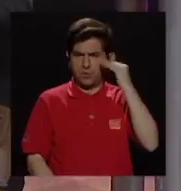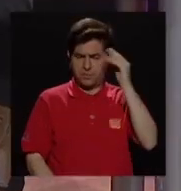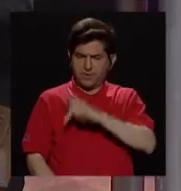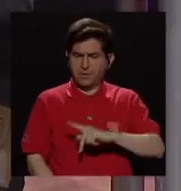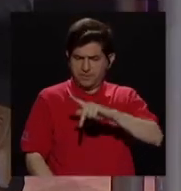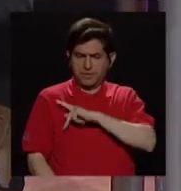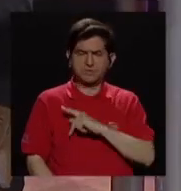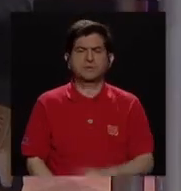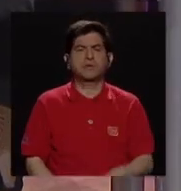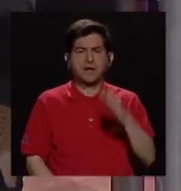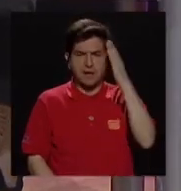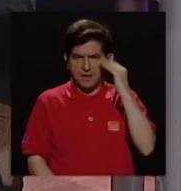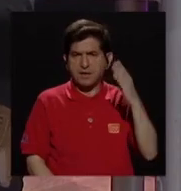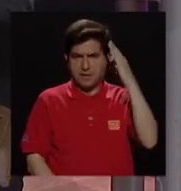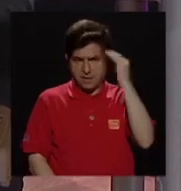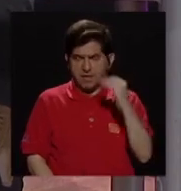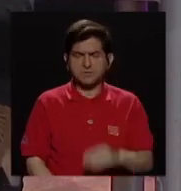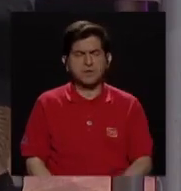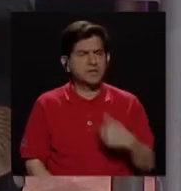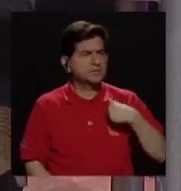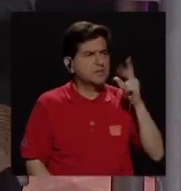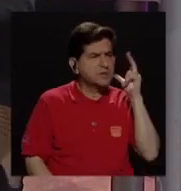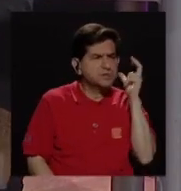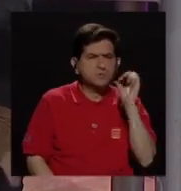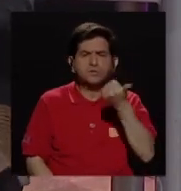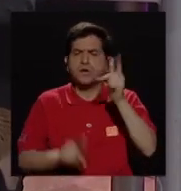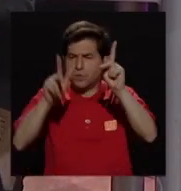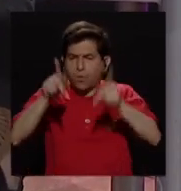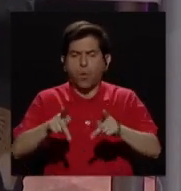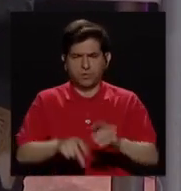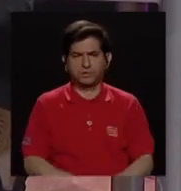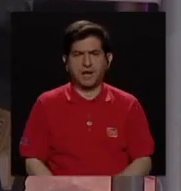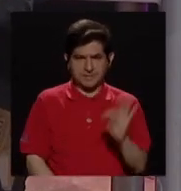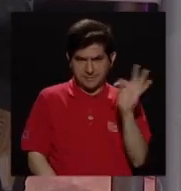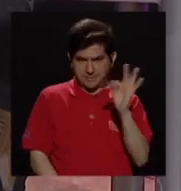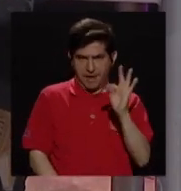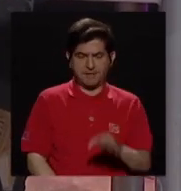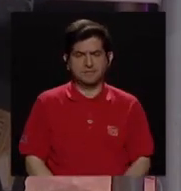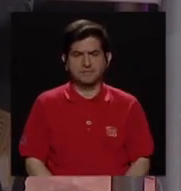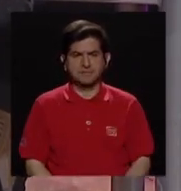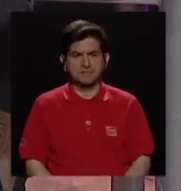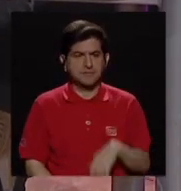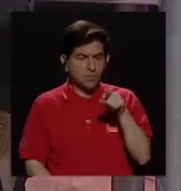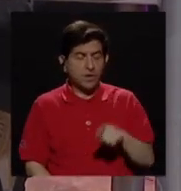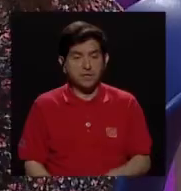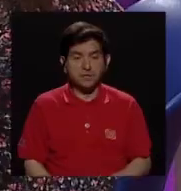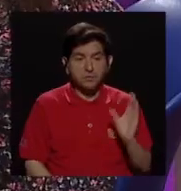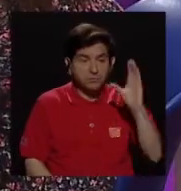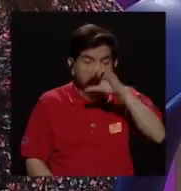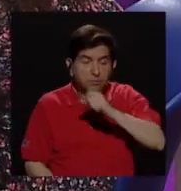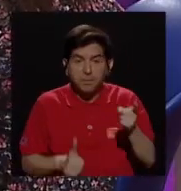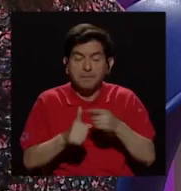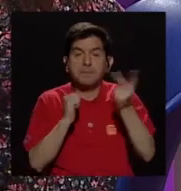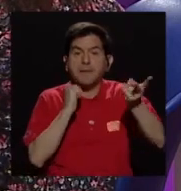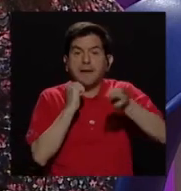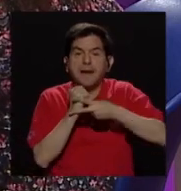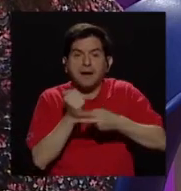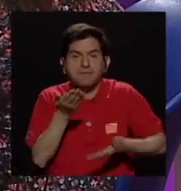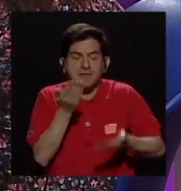también de las experiencias personales que he oído de muchas otras personas trans, cuando fueron descubiertos por primera vez a